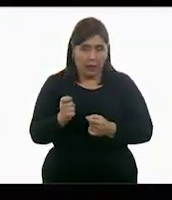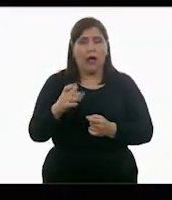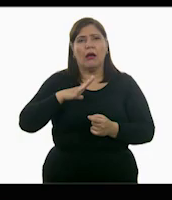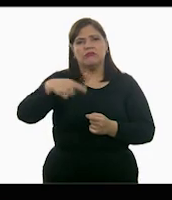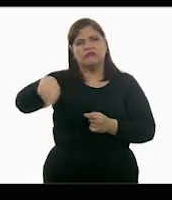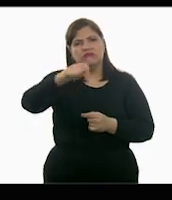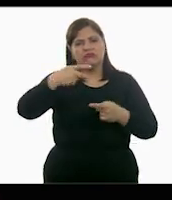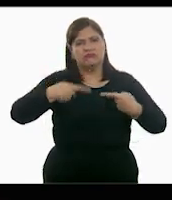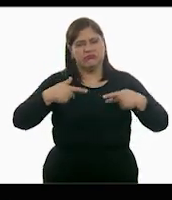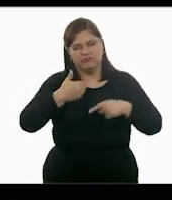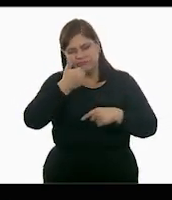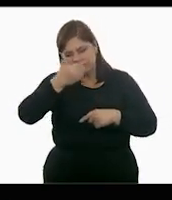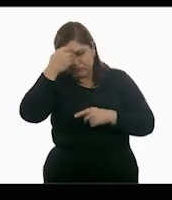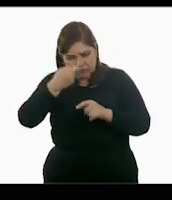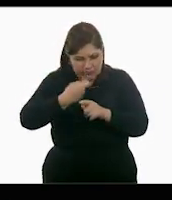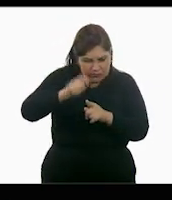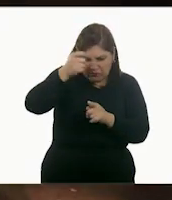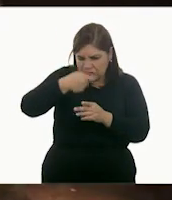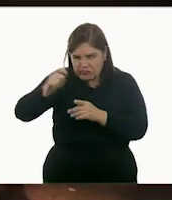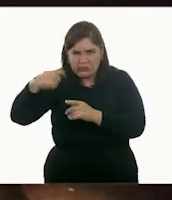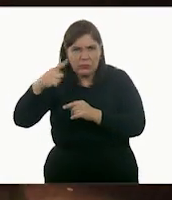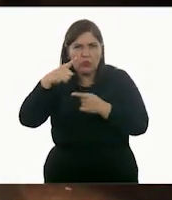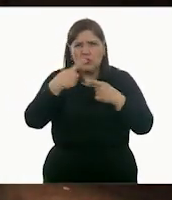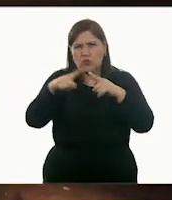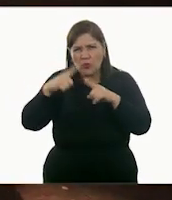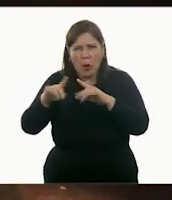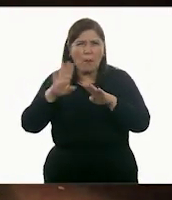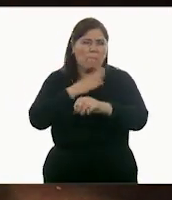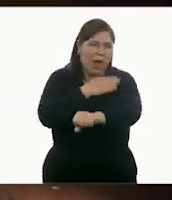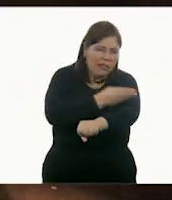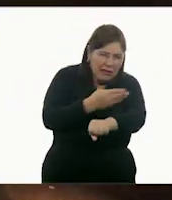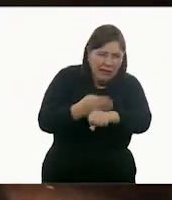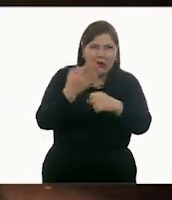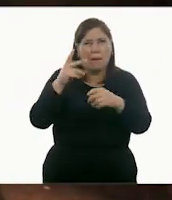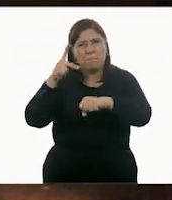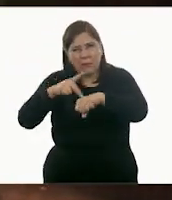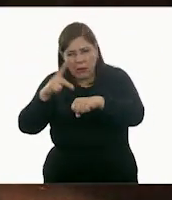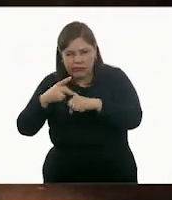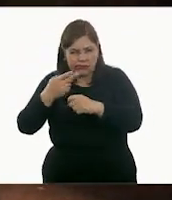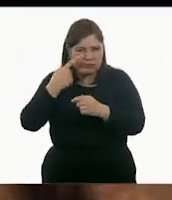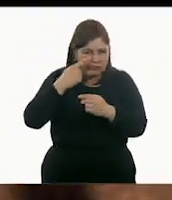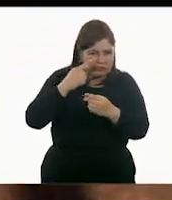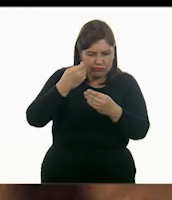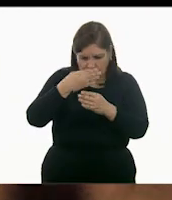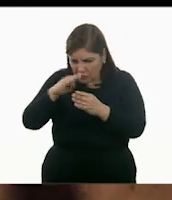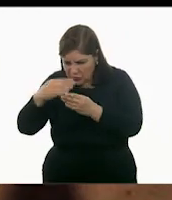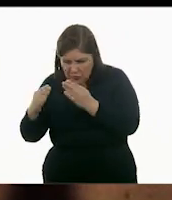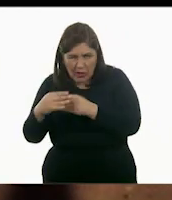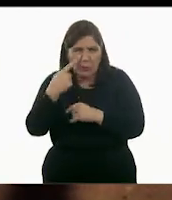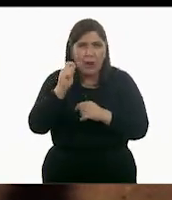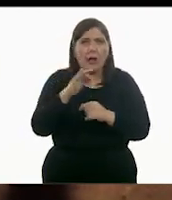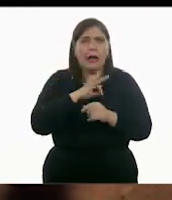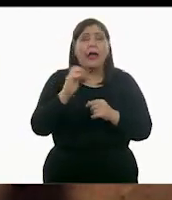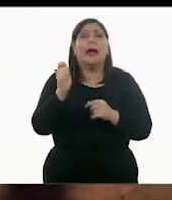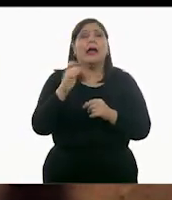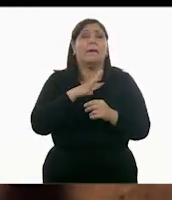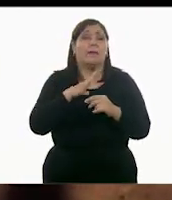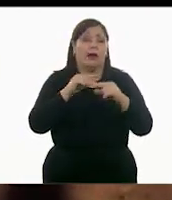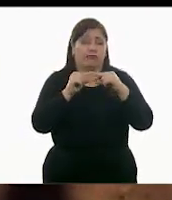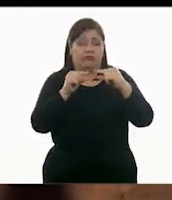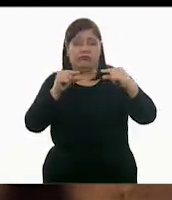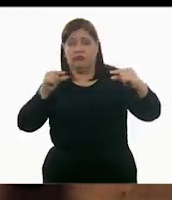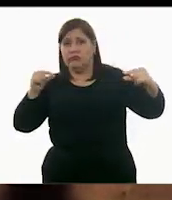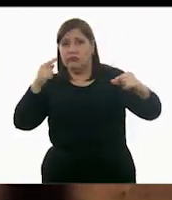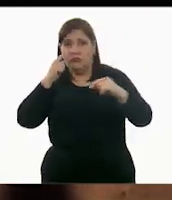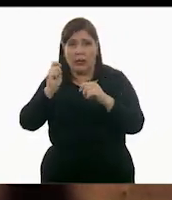artesanos elaboraron diversos instrumentos con madera, piedras y huesos. La aguda punta de sus